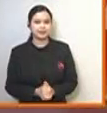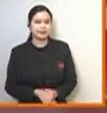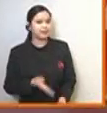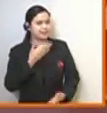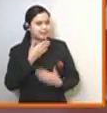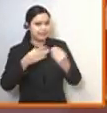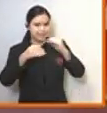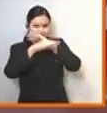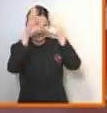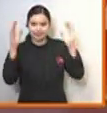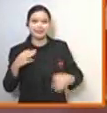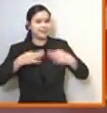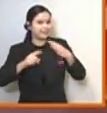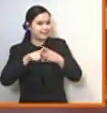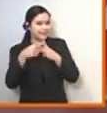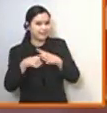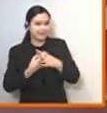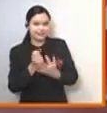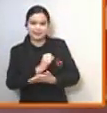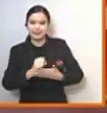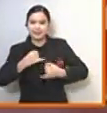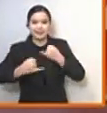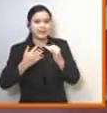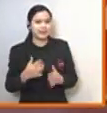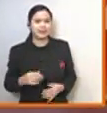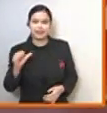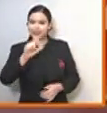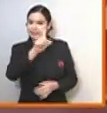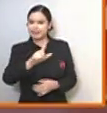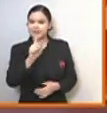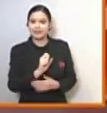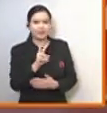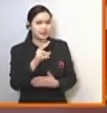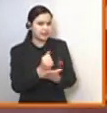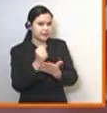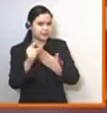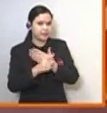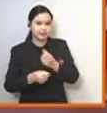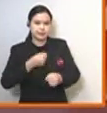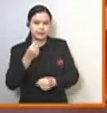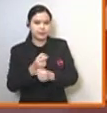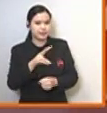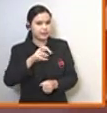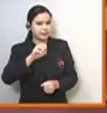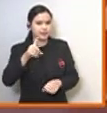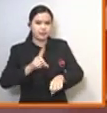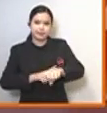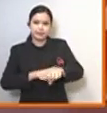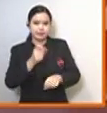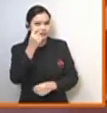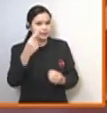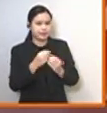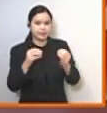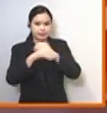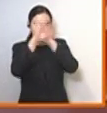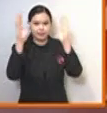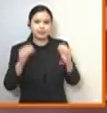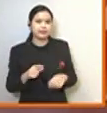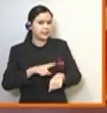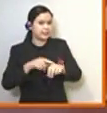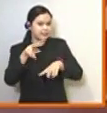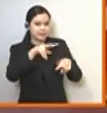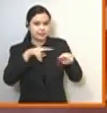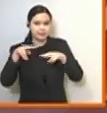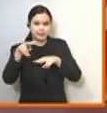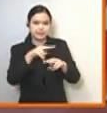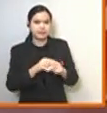Muy buenos días, feliz inicio de semana, mis queridos jugadores. Hoy es lunes 2 de agosto del año 2021, ya son las 11 en punto de la mañana, estamos completamente en